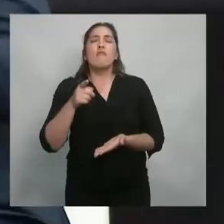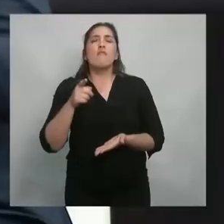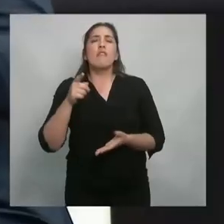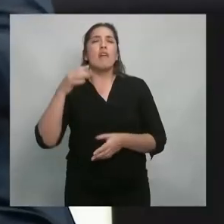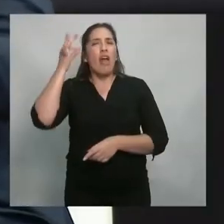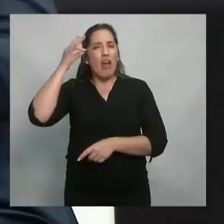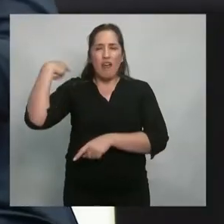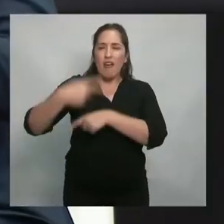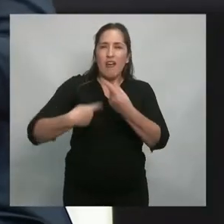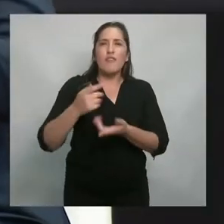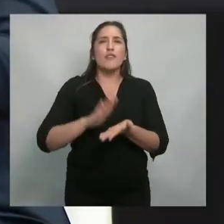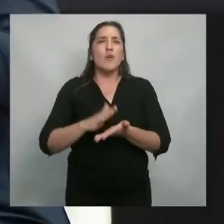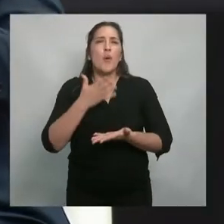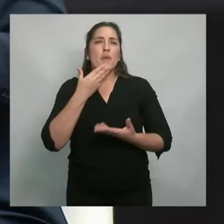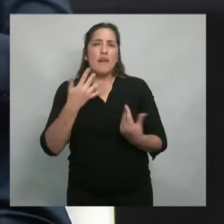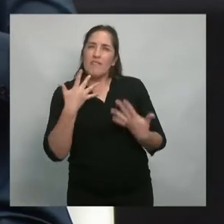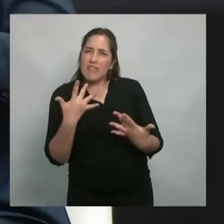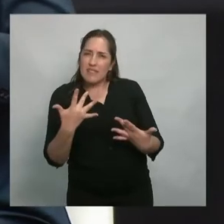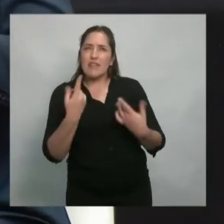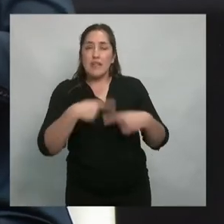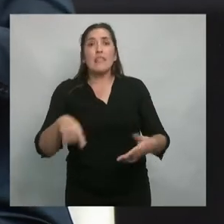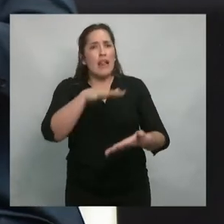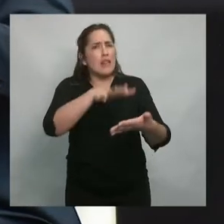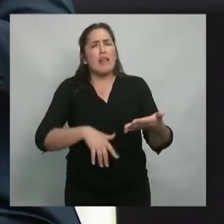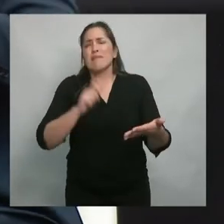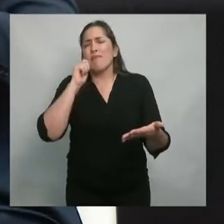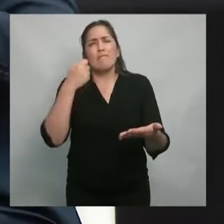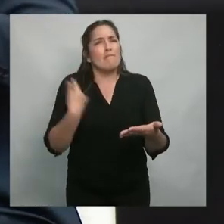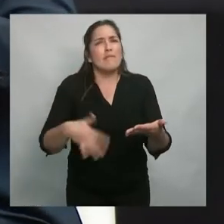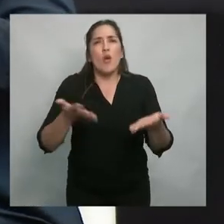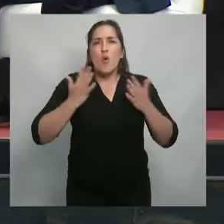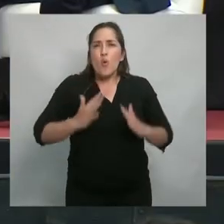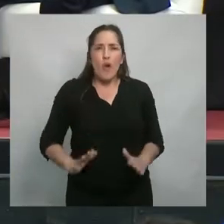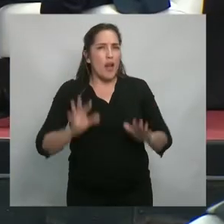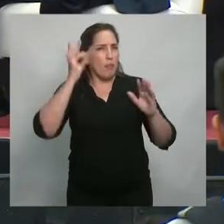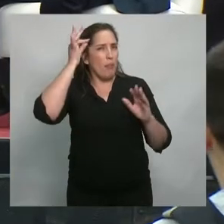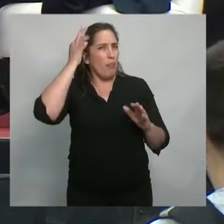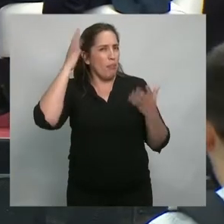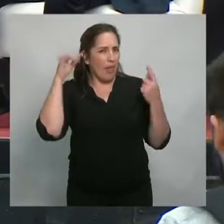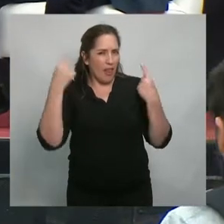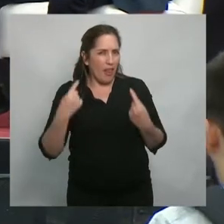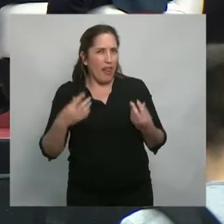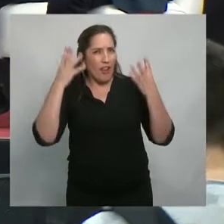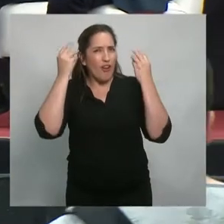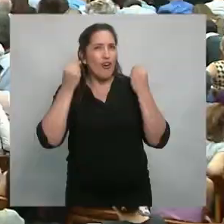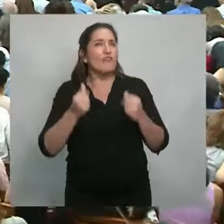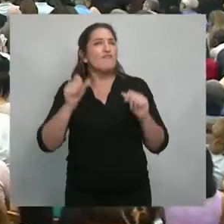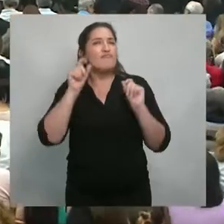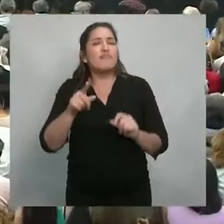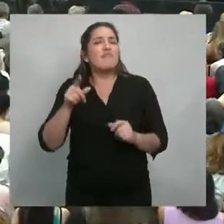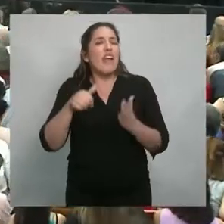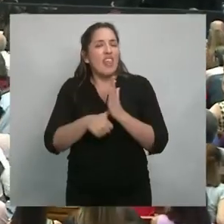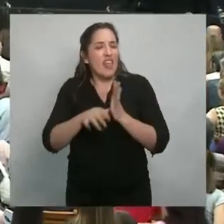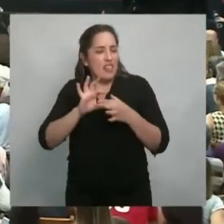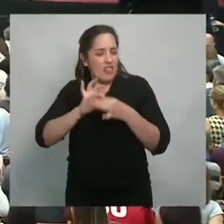afrodiaspórica y tiene un texto muy interesante y que recomiendo a todos, que se llama Cuerpo y cabello como símbolos de la identidad negra.